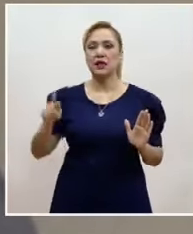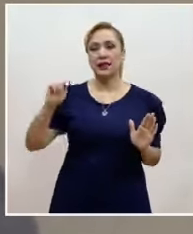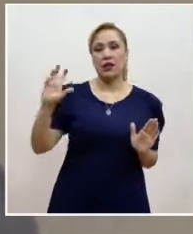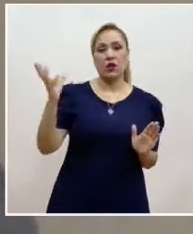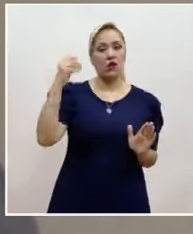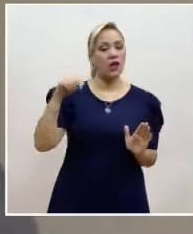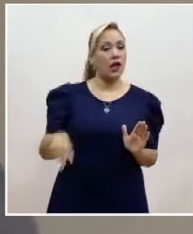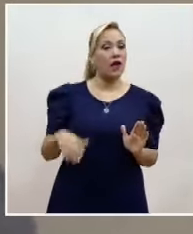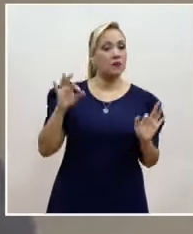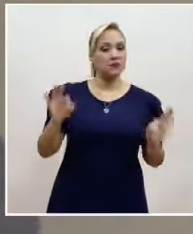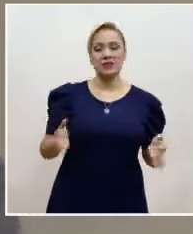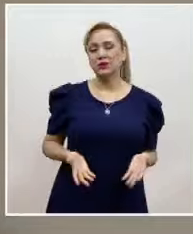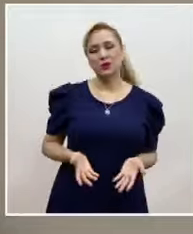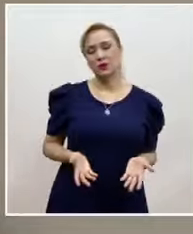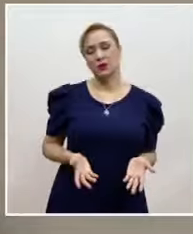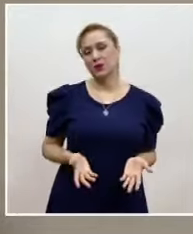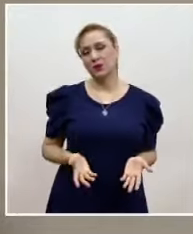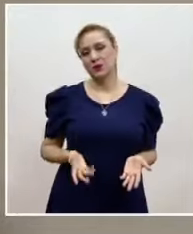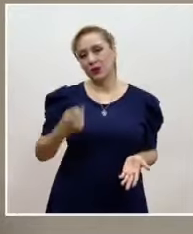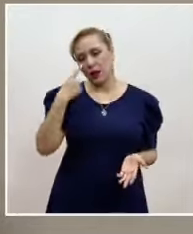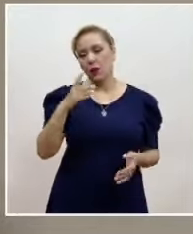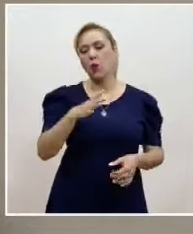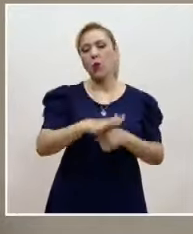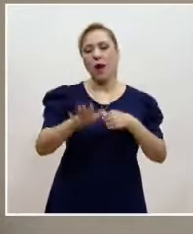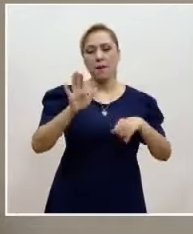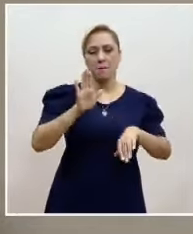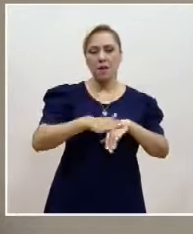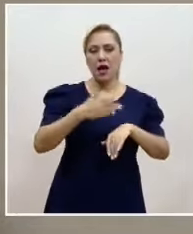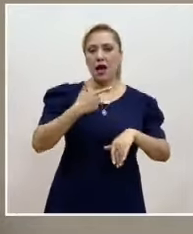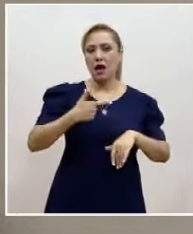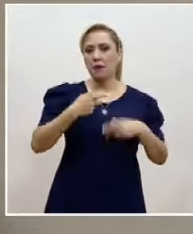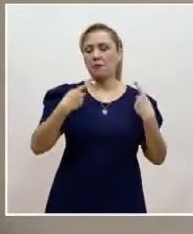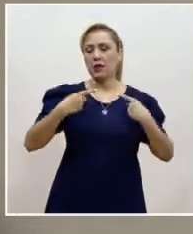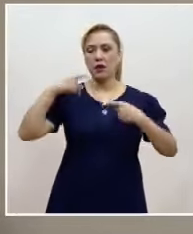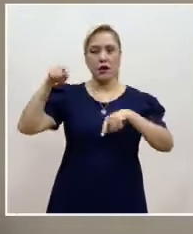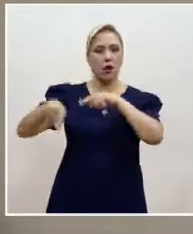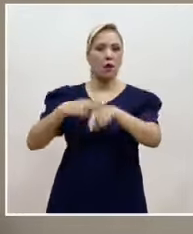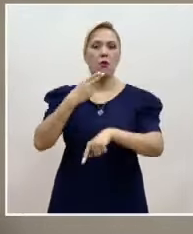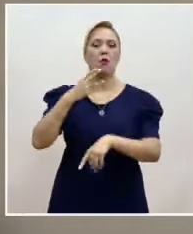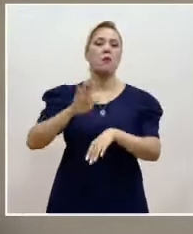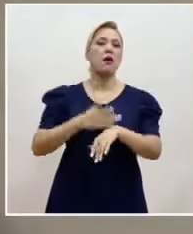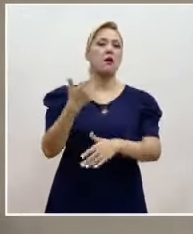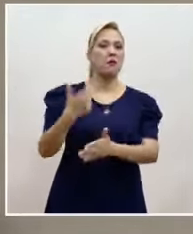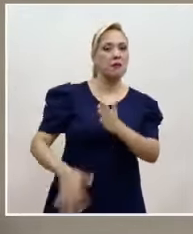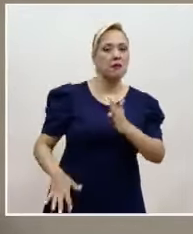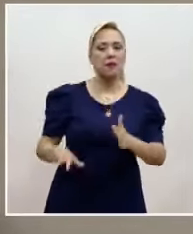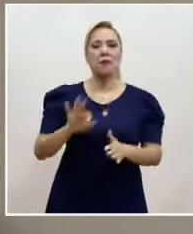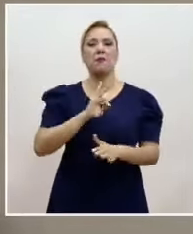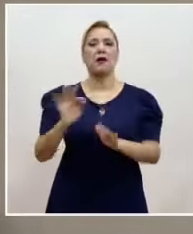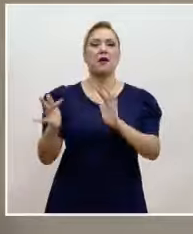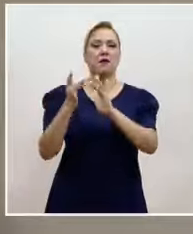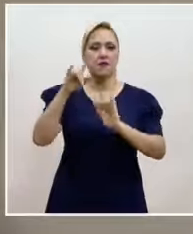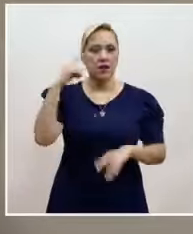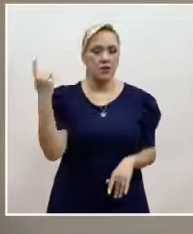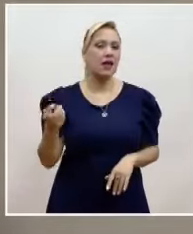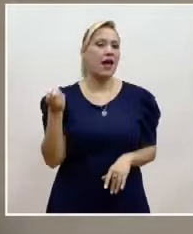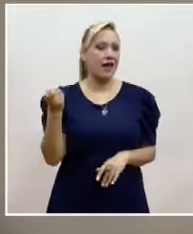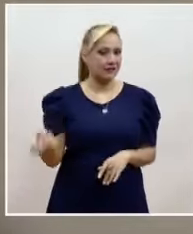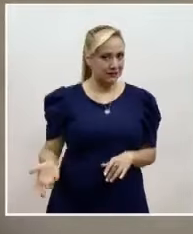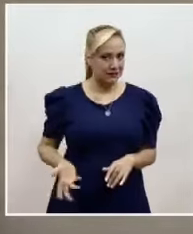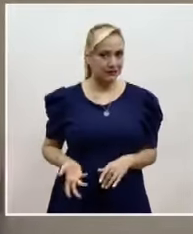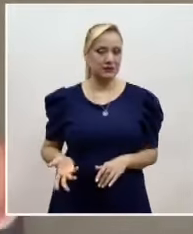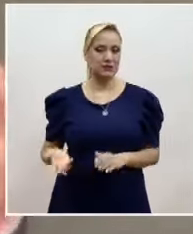misma, pero digamos, si sigue una estrategia de implementación, una estrategia digital, con todos